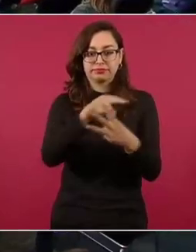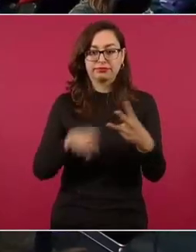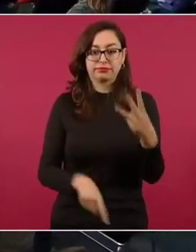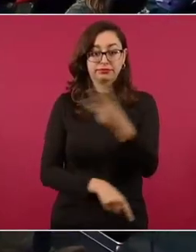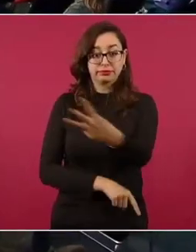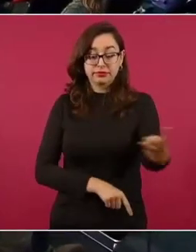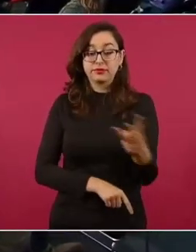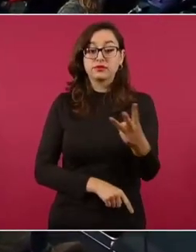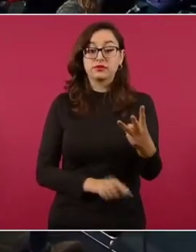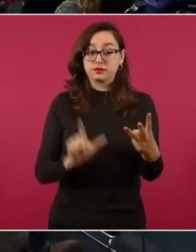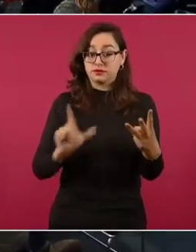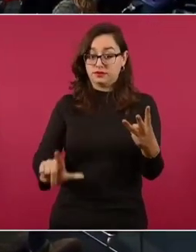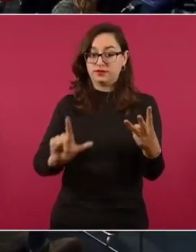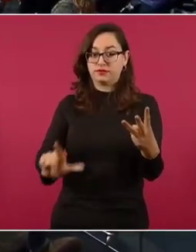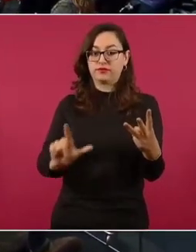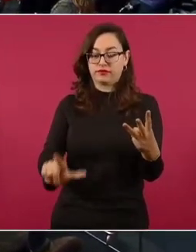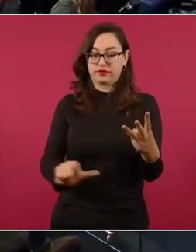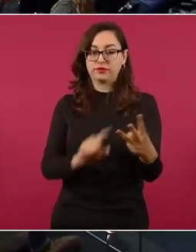sí, los tres.